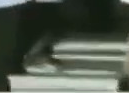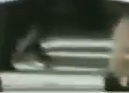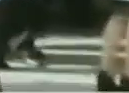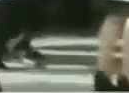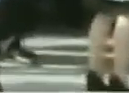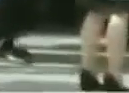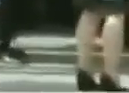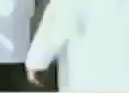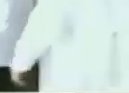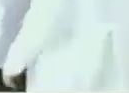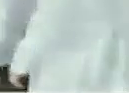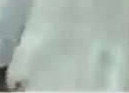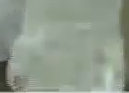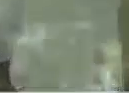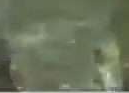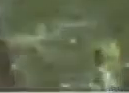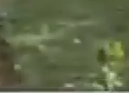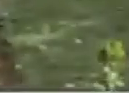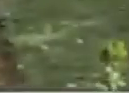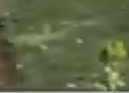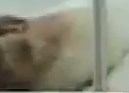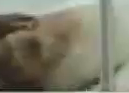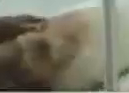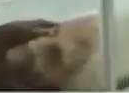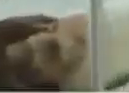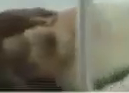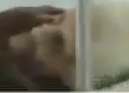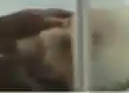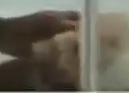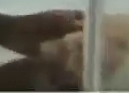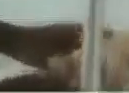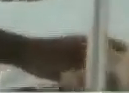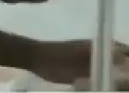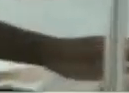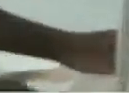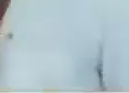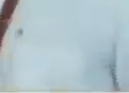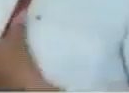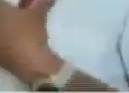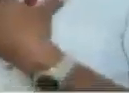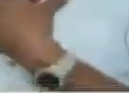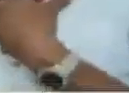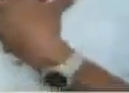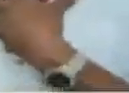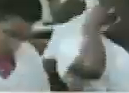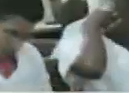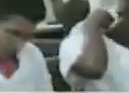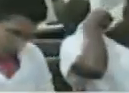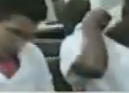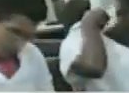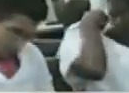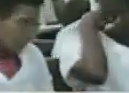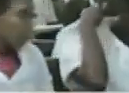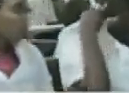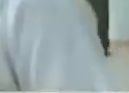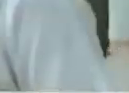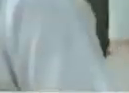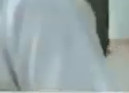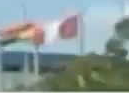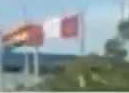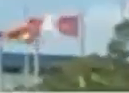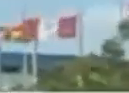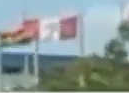de personas. Cerca de 30.000 jóvenes latinoamericanos y caribeños, así como africanos, se han formado como galenos comunitarios de profunda